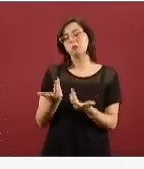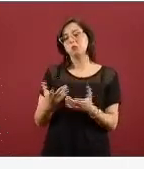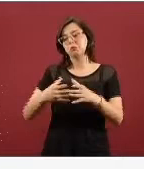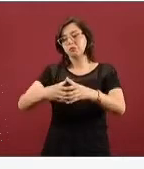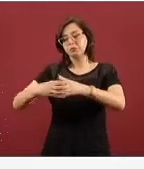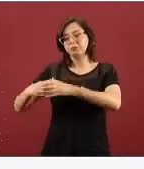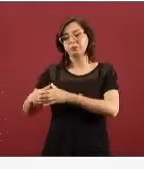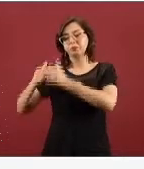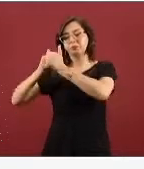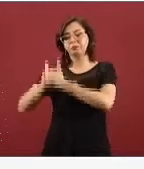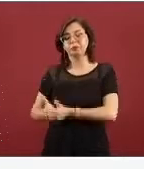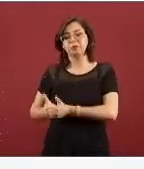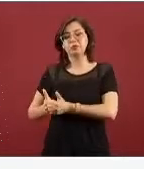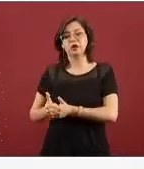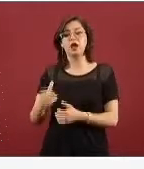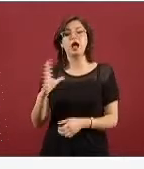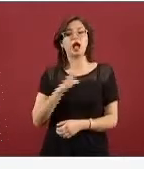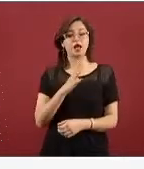Tenemos